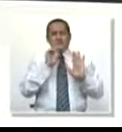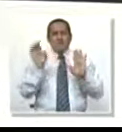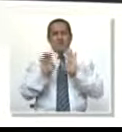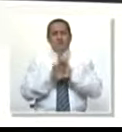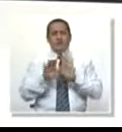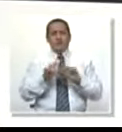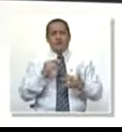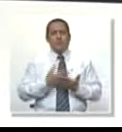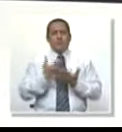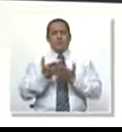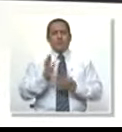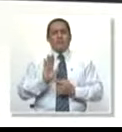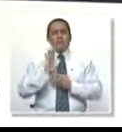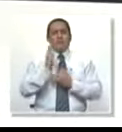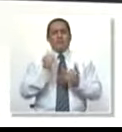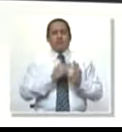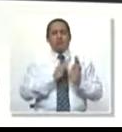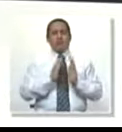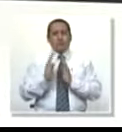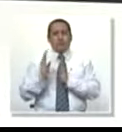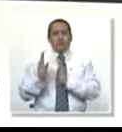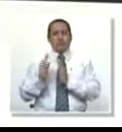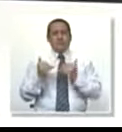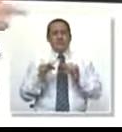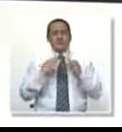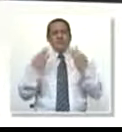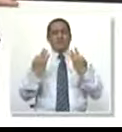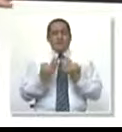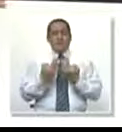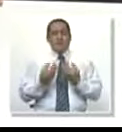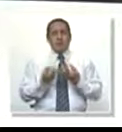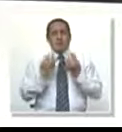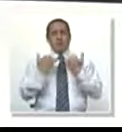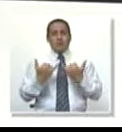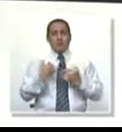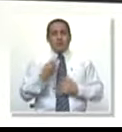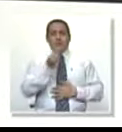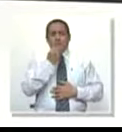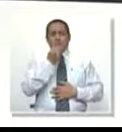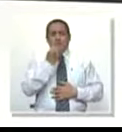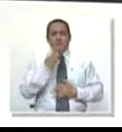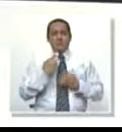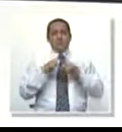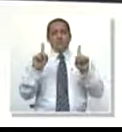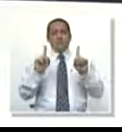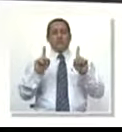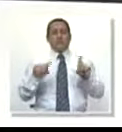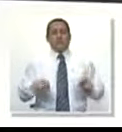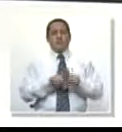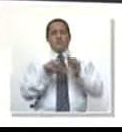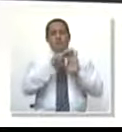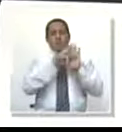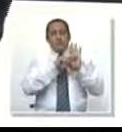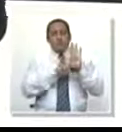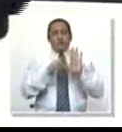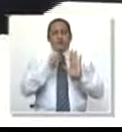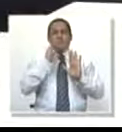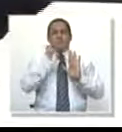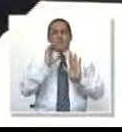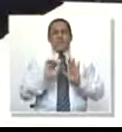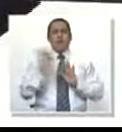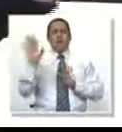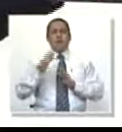directamente aplicable a un proceso de familia como es el de alimentos sino una norma aplicable a